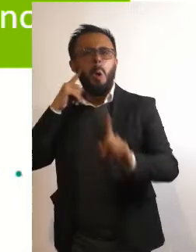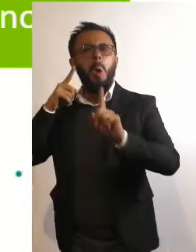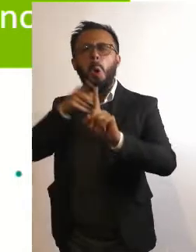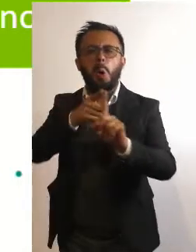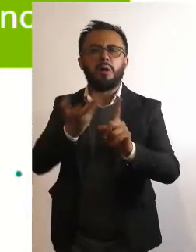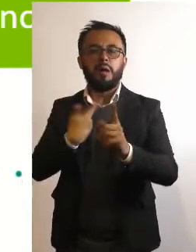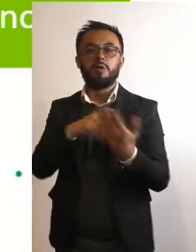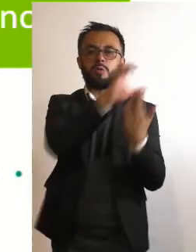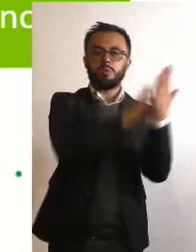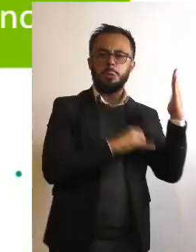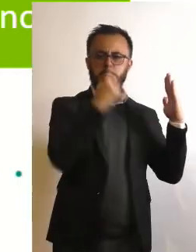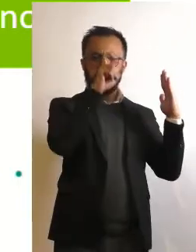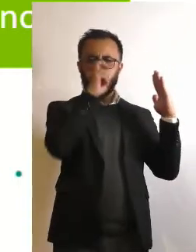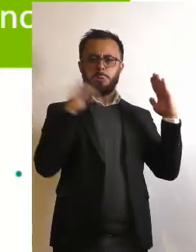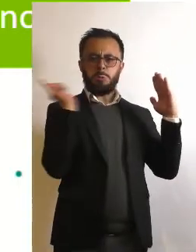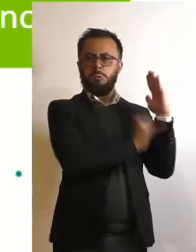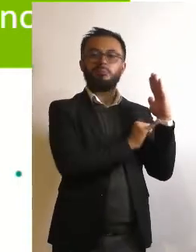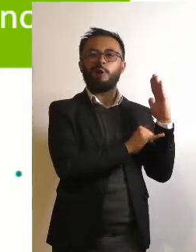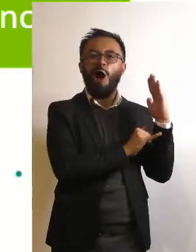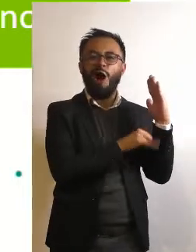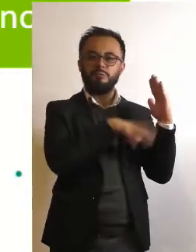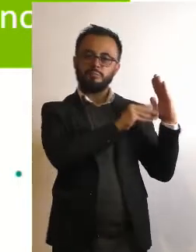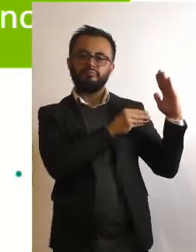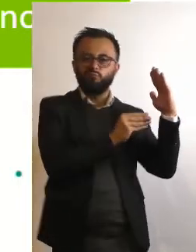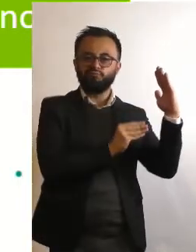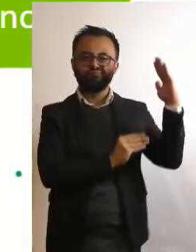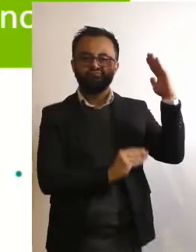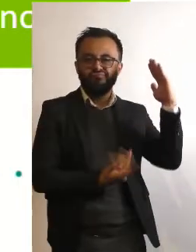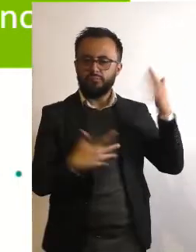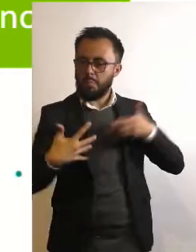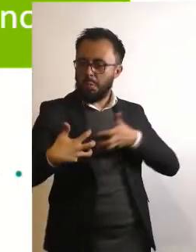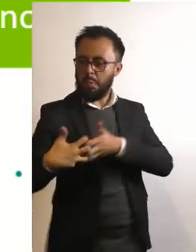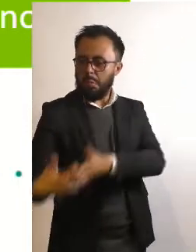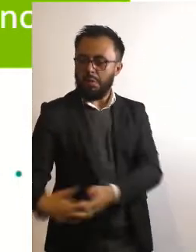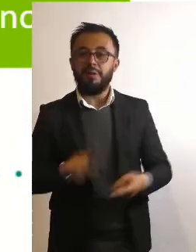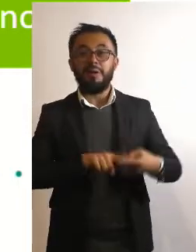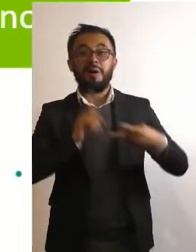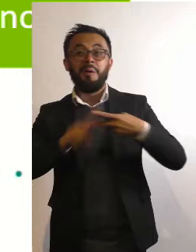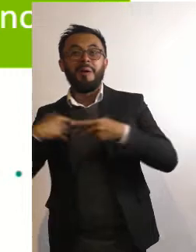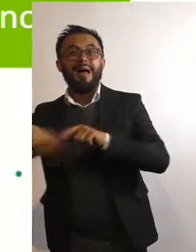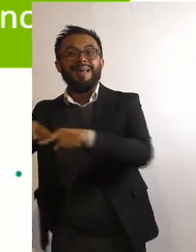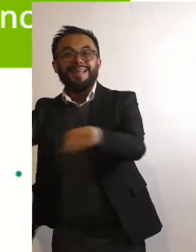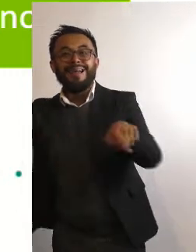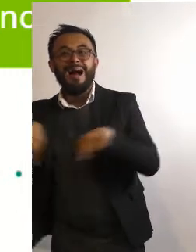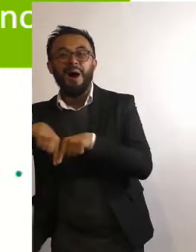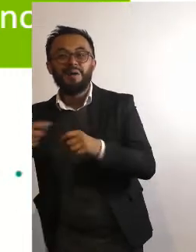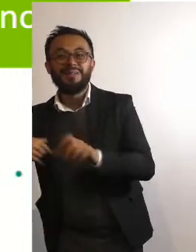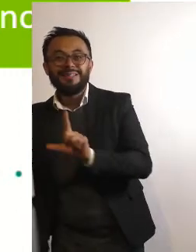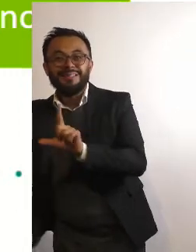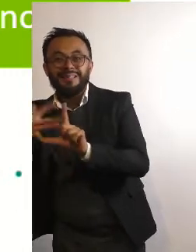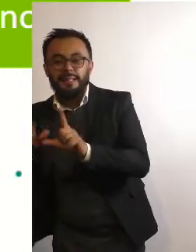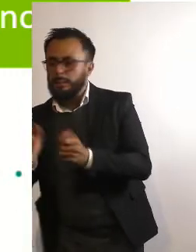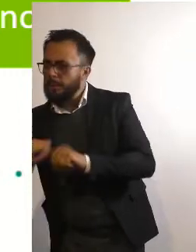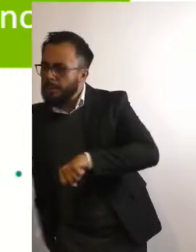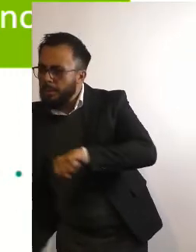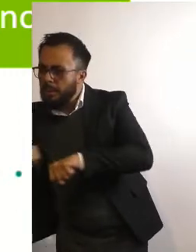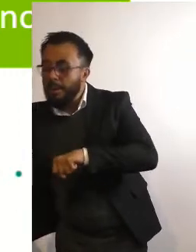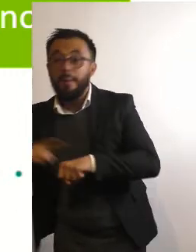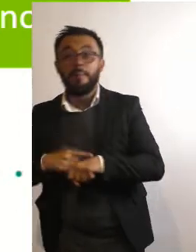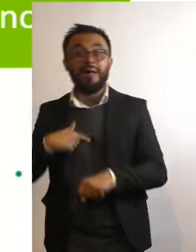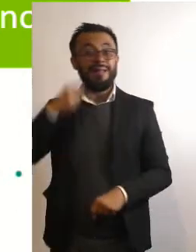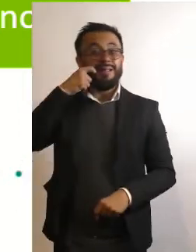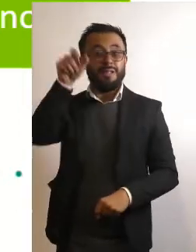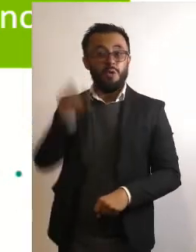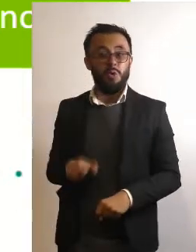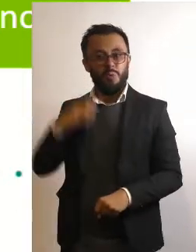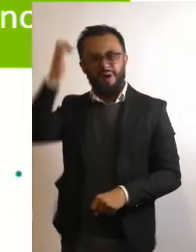curricular, gestionar el campus físico y digital y gestionar el talento humano de tal forma que se